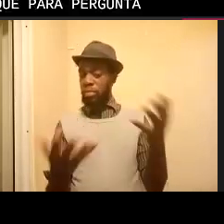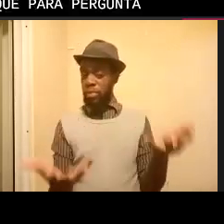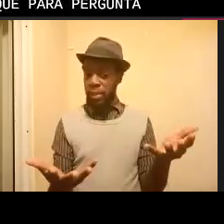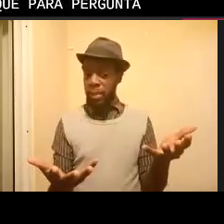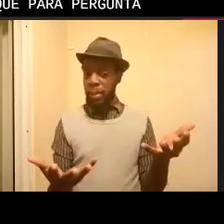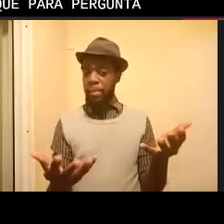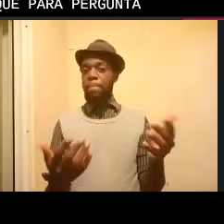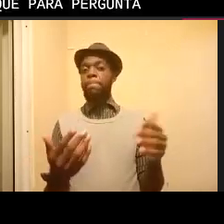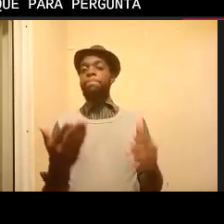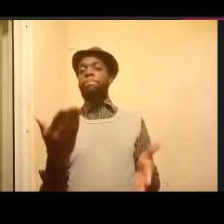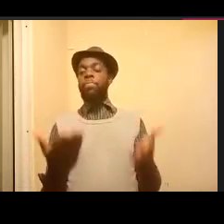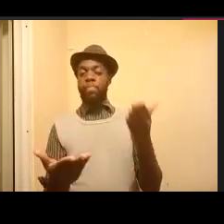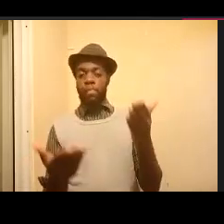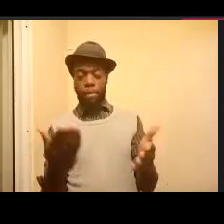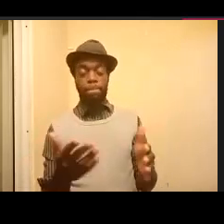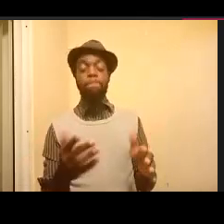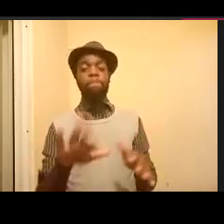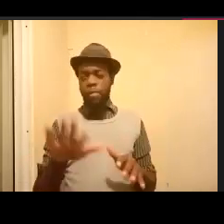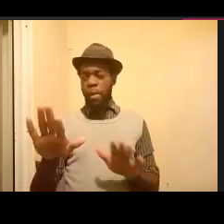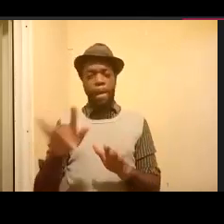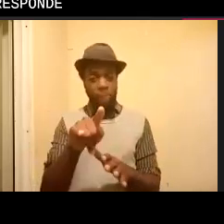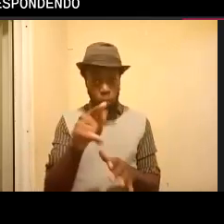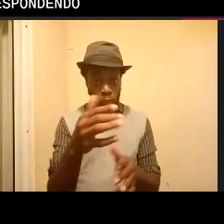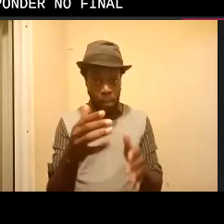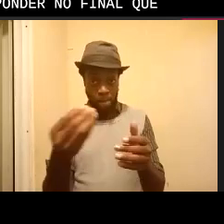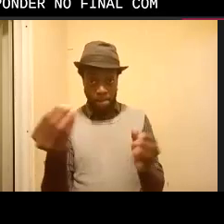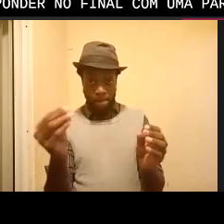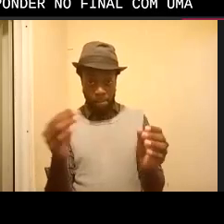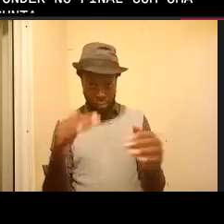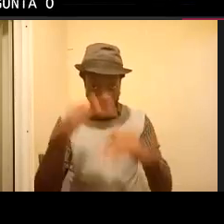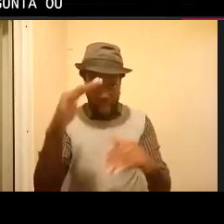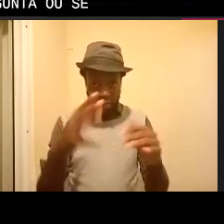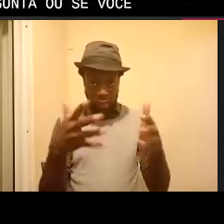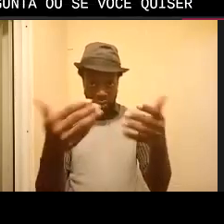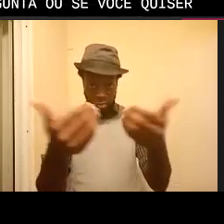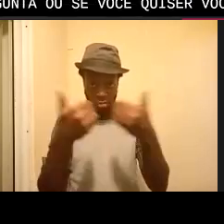pedir todas las preguntas y respondemos todas. Como usted prefiera, usted me indica.